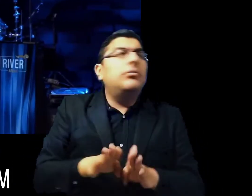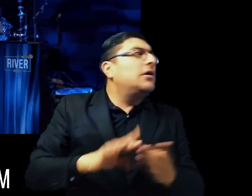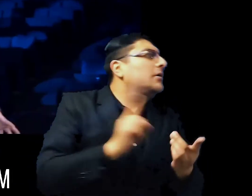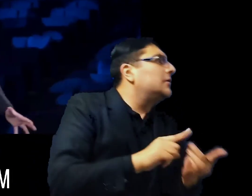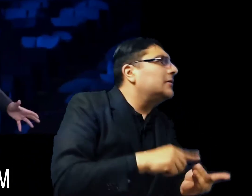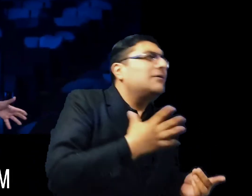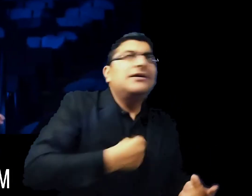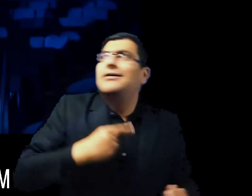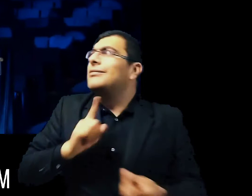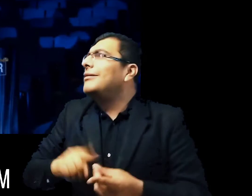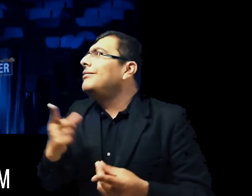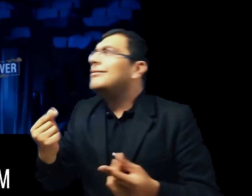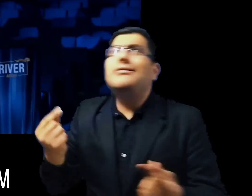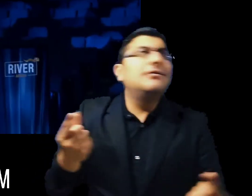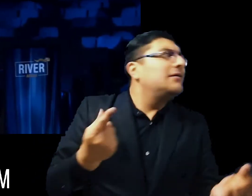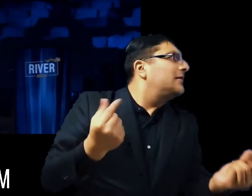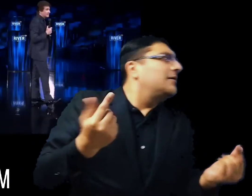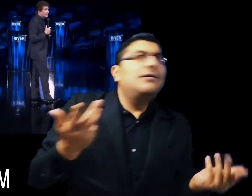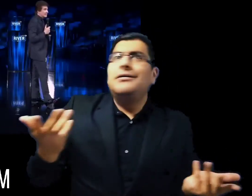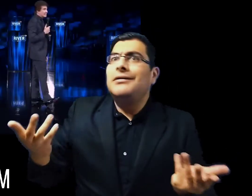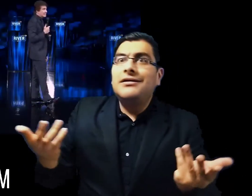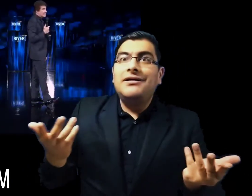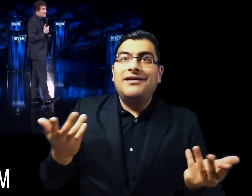¿Dónde estás?